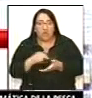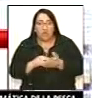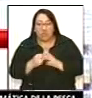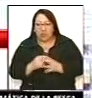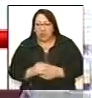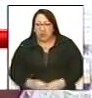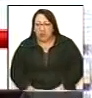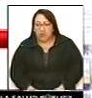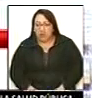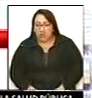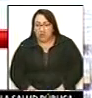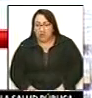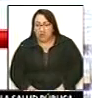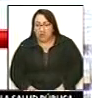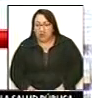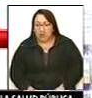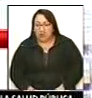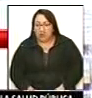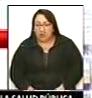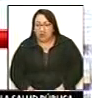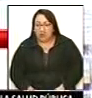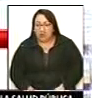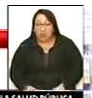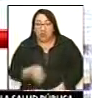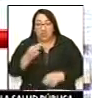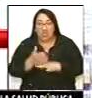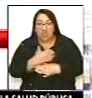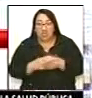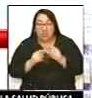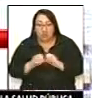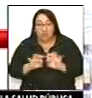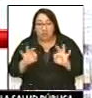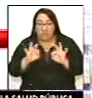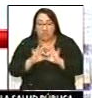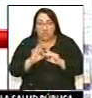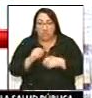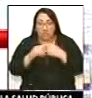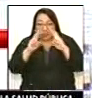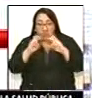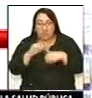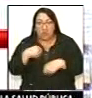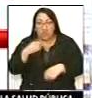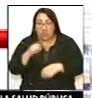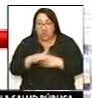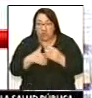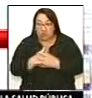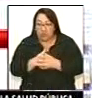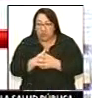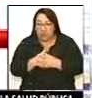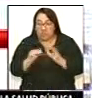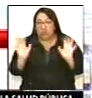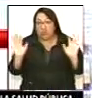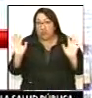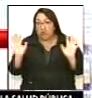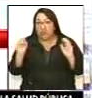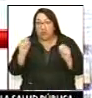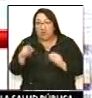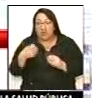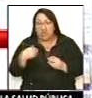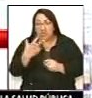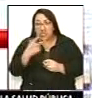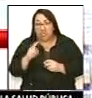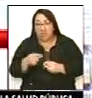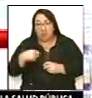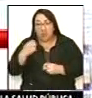y esto solamente es un ejemplo, de justicia del precedente, que esa va a ser la clave de bóveda para evaluar a los jueces? Porque si tenemos